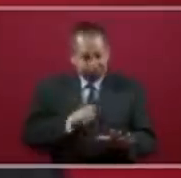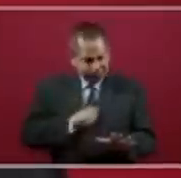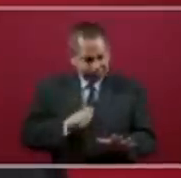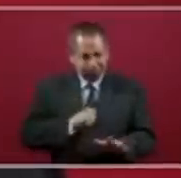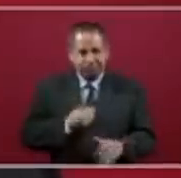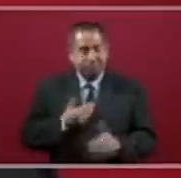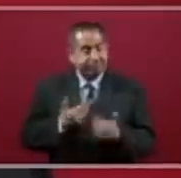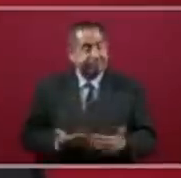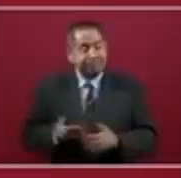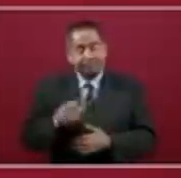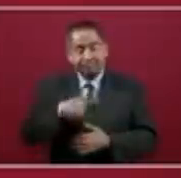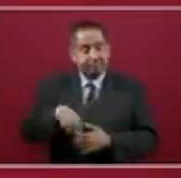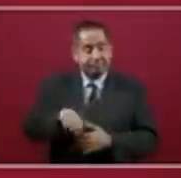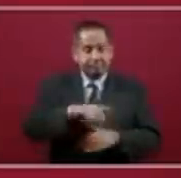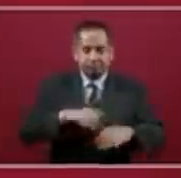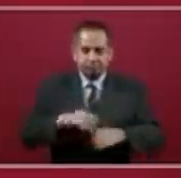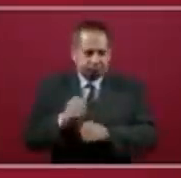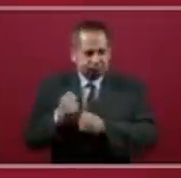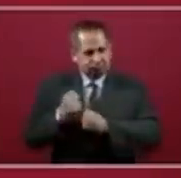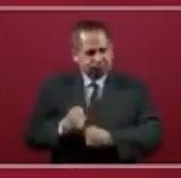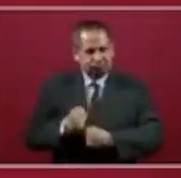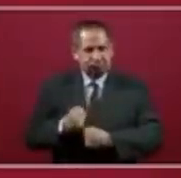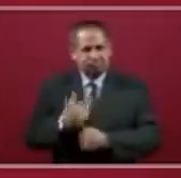están fuertes,